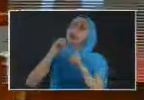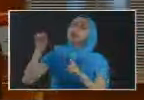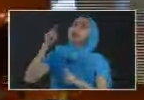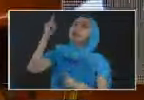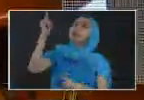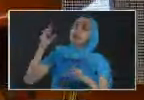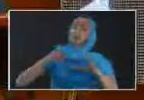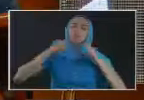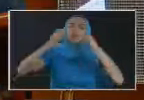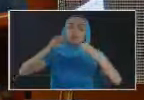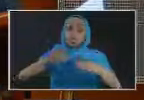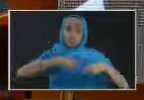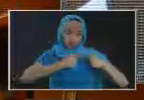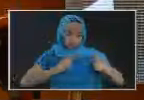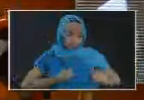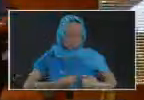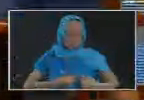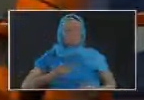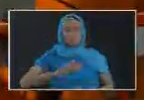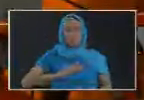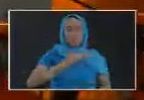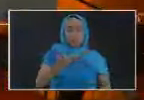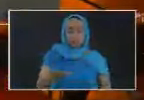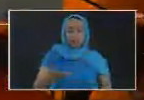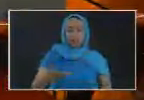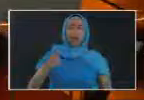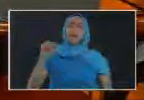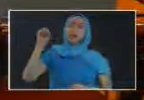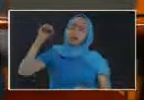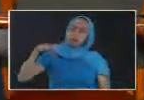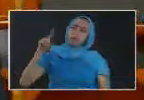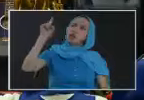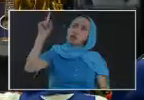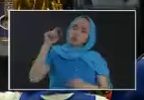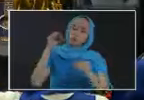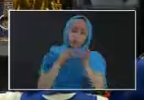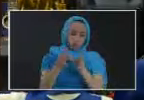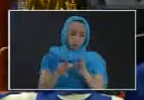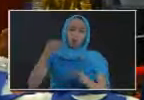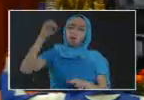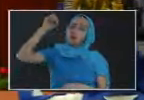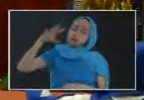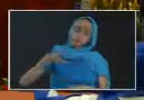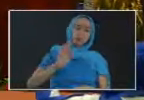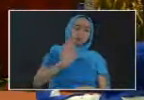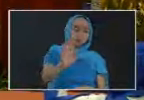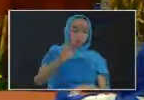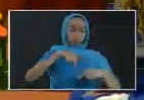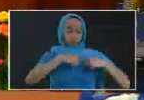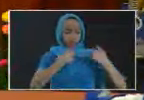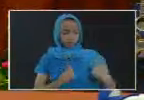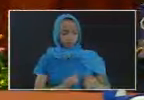corazón sea dada, Señor. Bendigo a tu pueblo, Señor, bendigo sus corazones. Te suplico que puedan